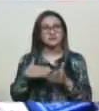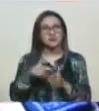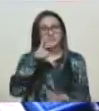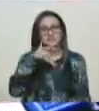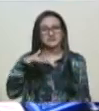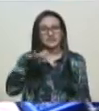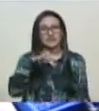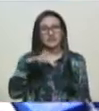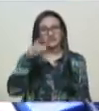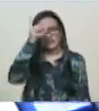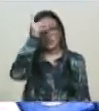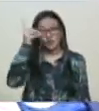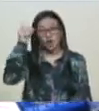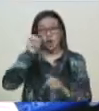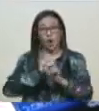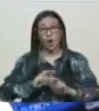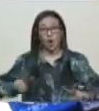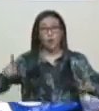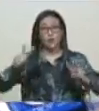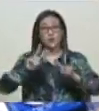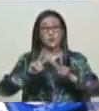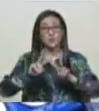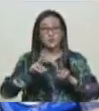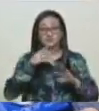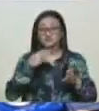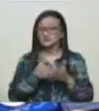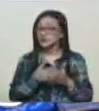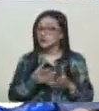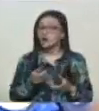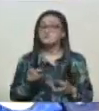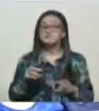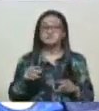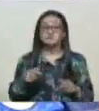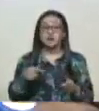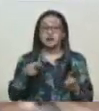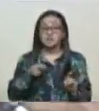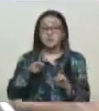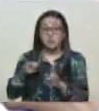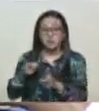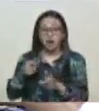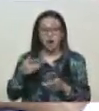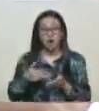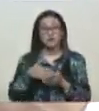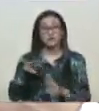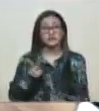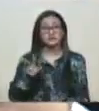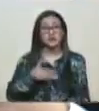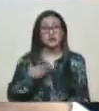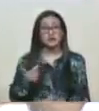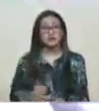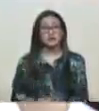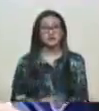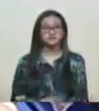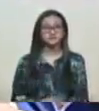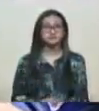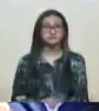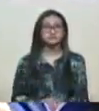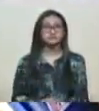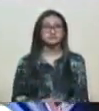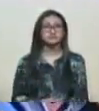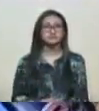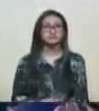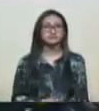presidente Donald Trump en la ONU, quien ha declarado nuevas medidas para Venezuela, si es posible. Bueno, lo que se está